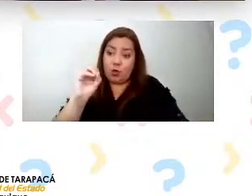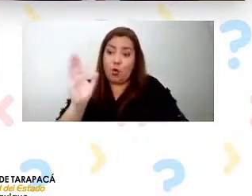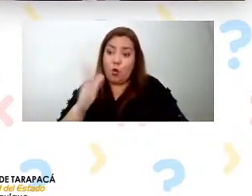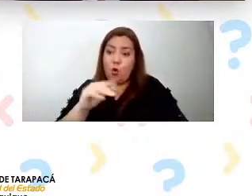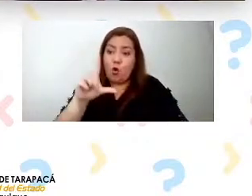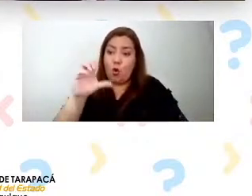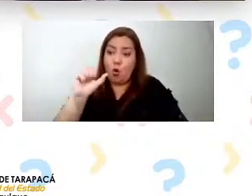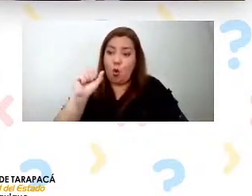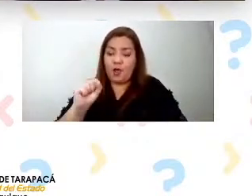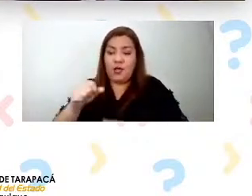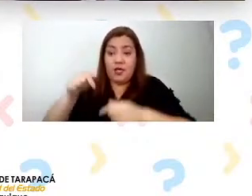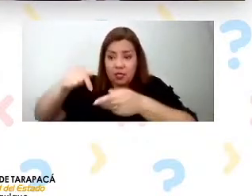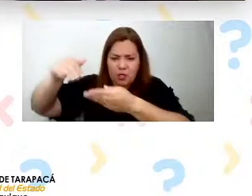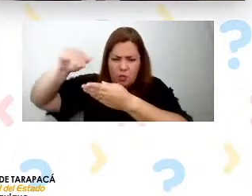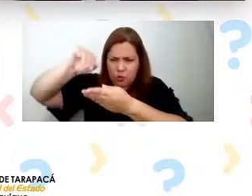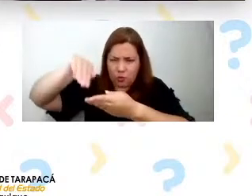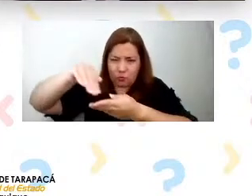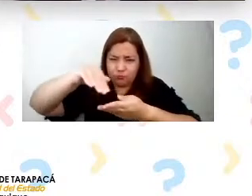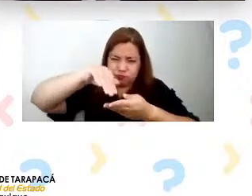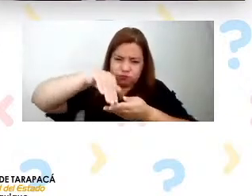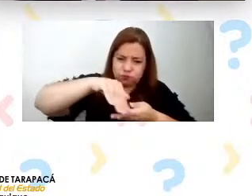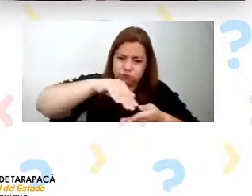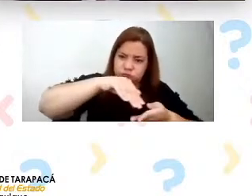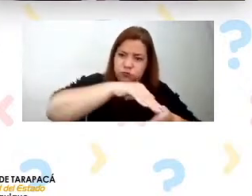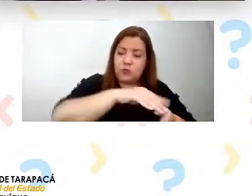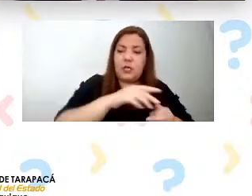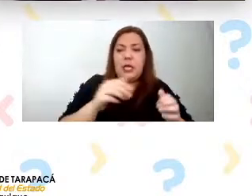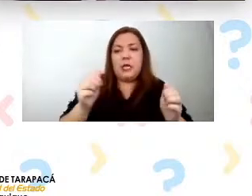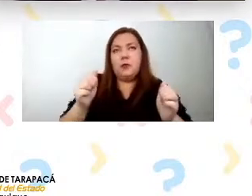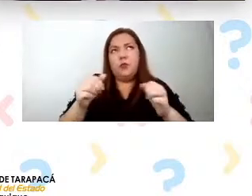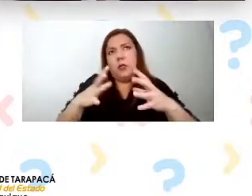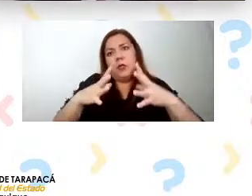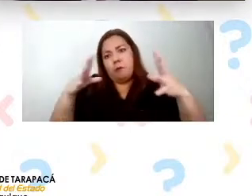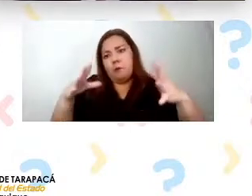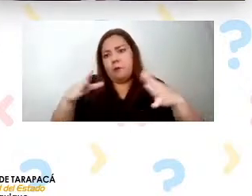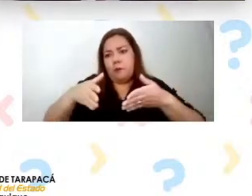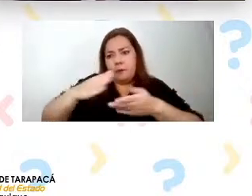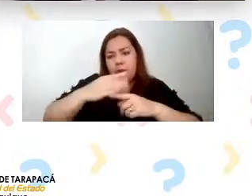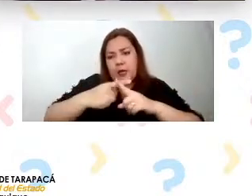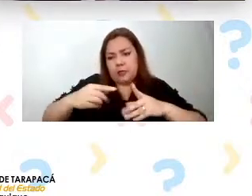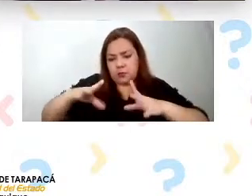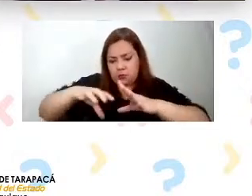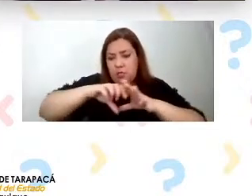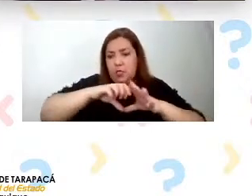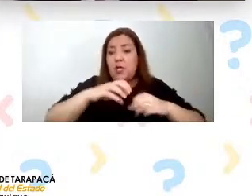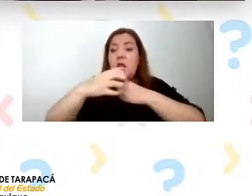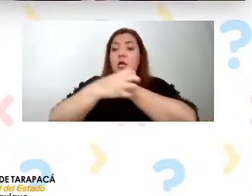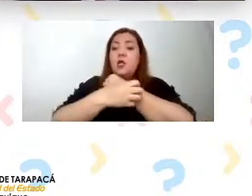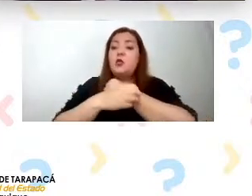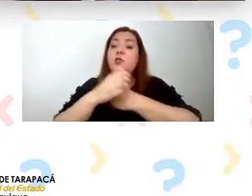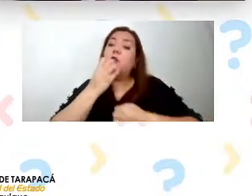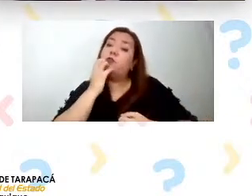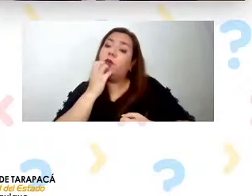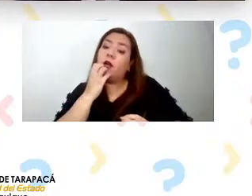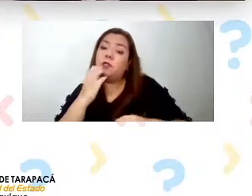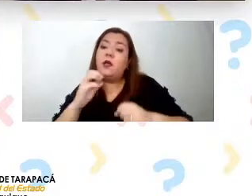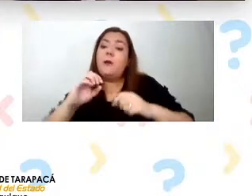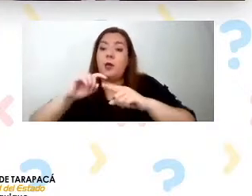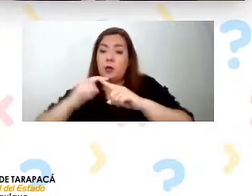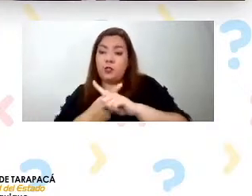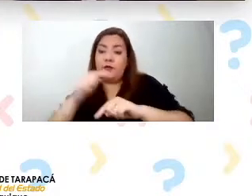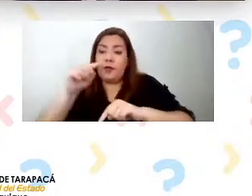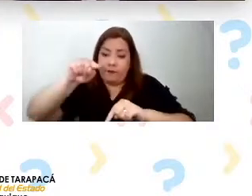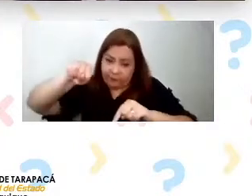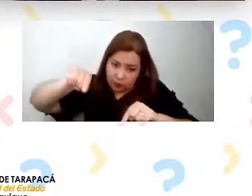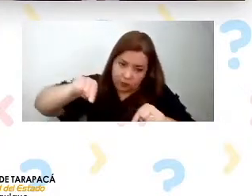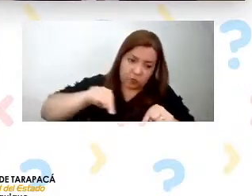¿no es cierto?, gran parte de la región de Antofagasta, para luego volver a su curso y desembocar en este